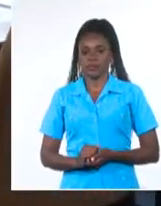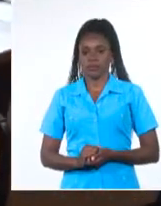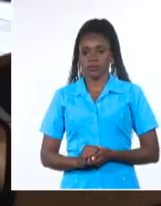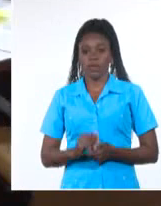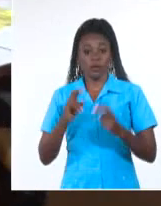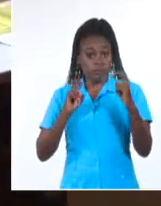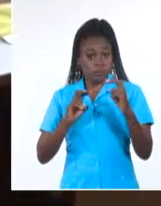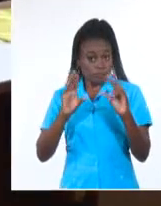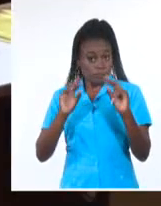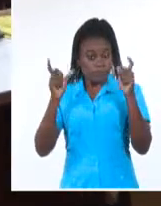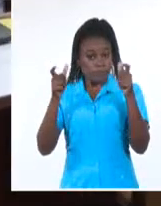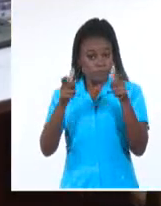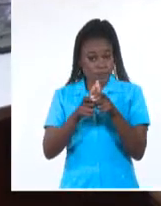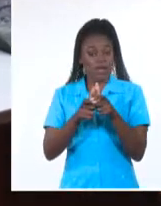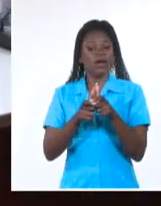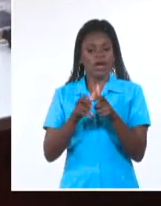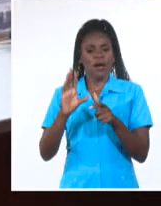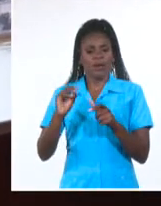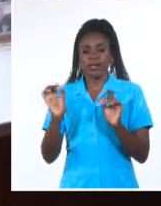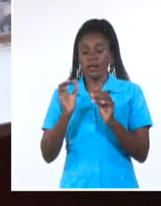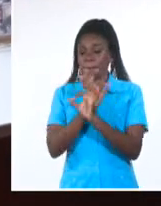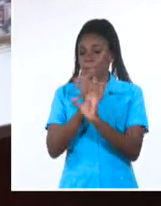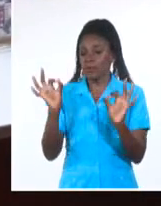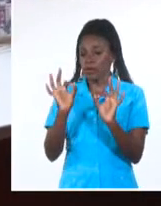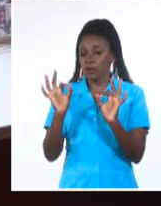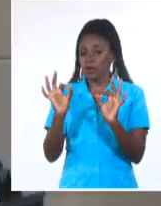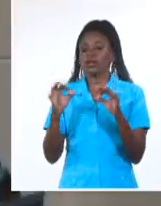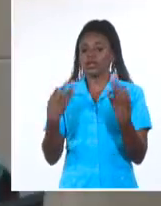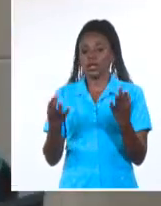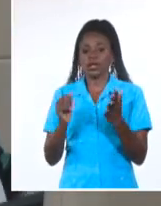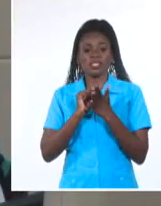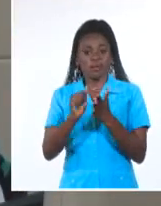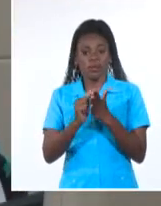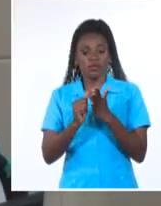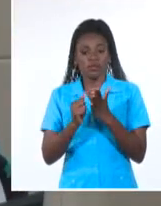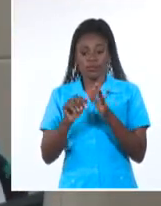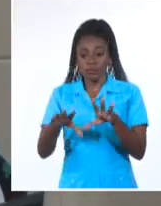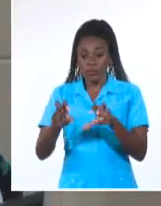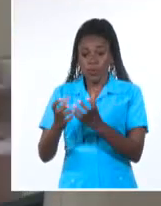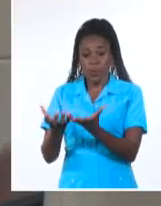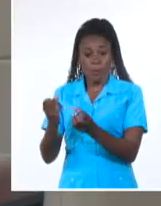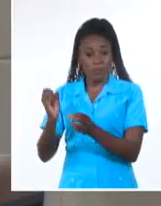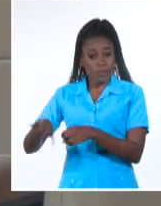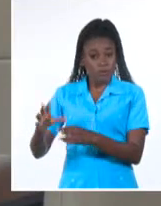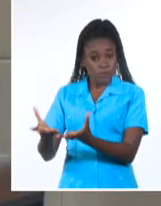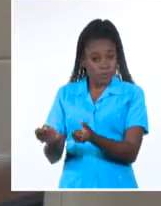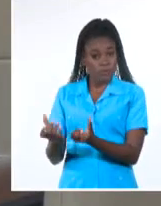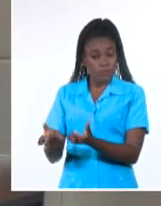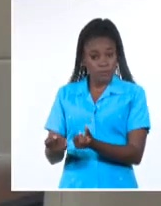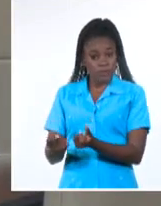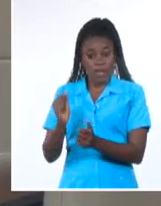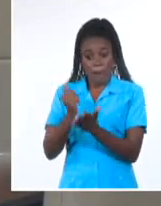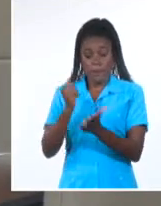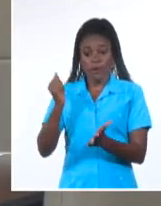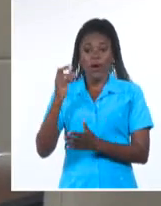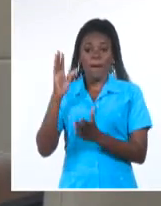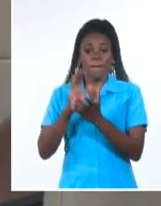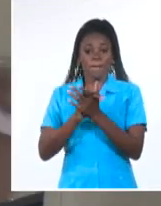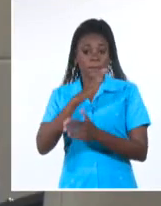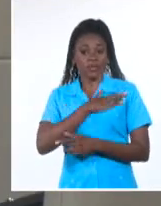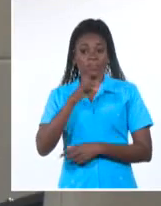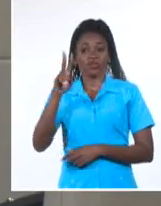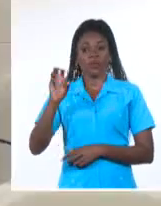la política para el perfeccionamiento de los servicios comunales. Aprobada en marzo de 2021, busca transformar